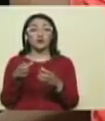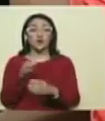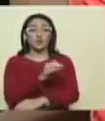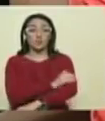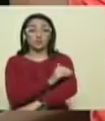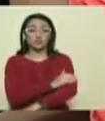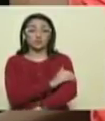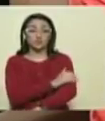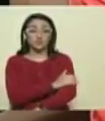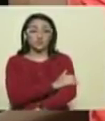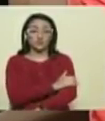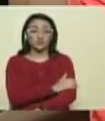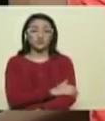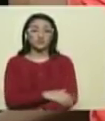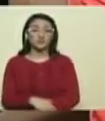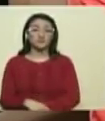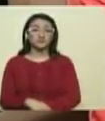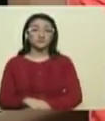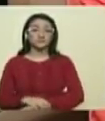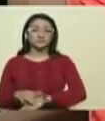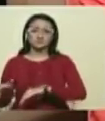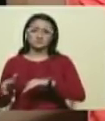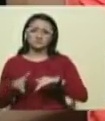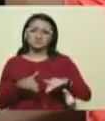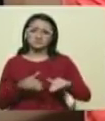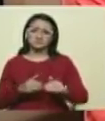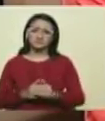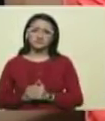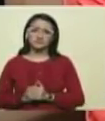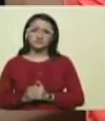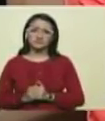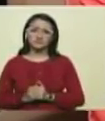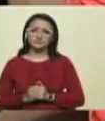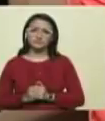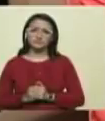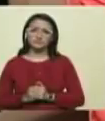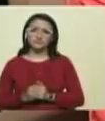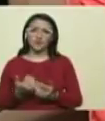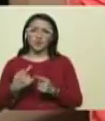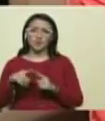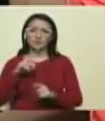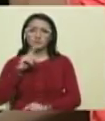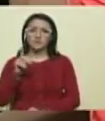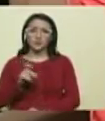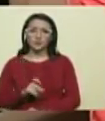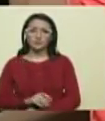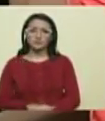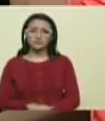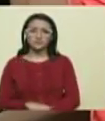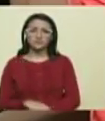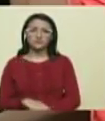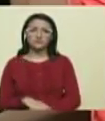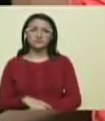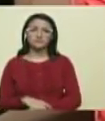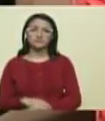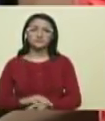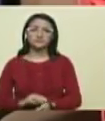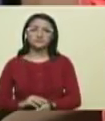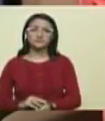venezolana. Y por otro lado, quiero encontrar una forma de preguntarle algo que usted seguramente no me va a querer contestar, pero